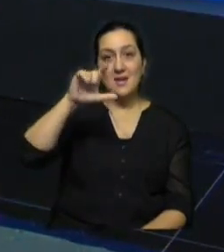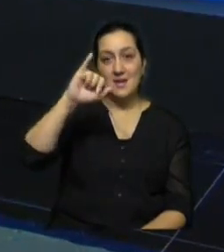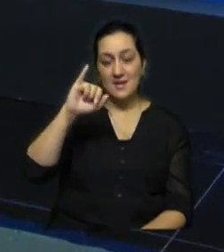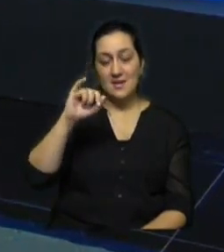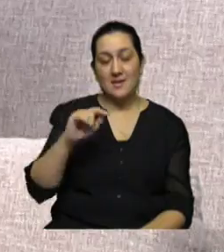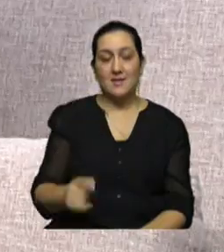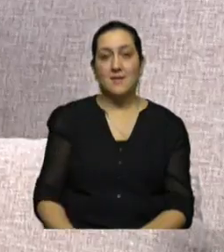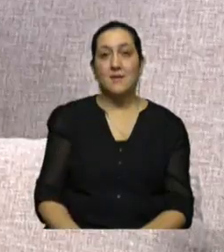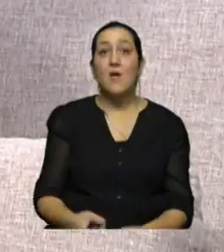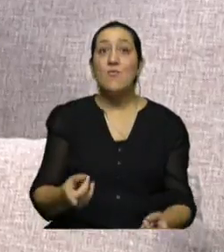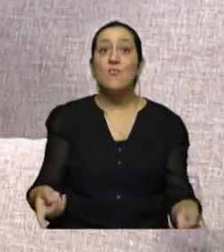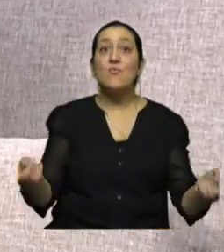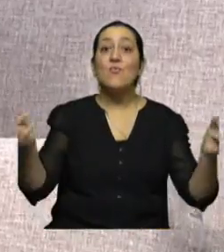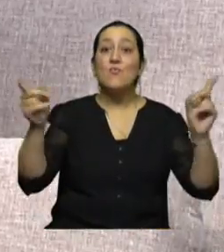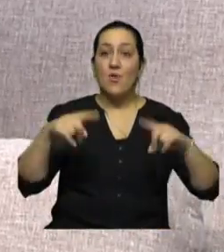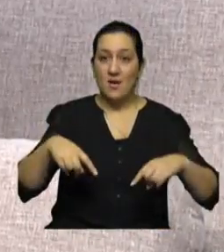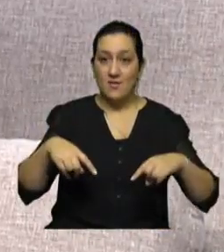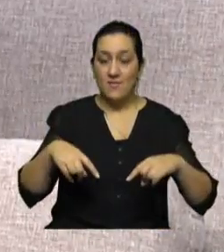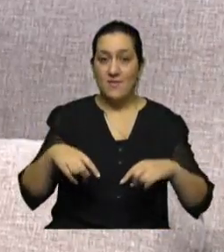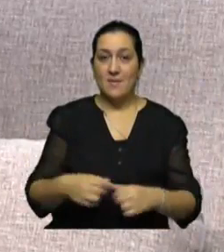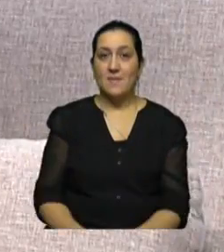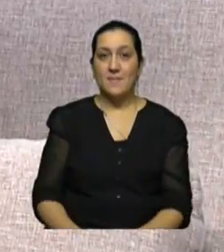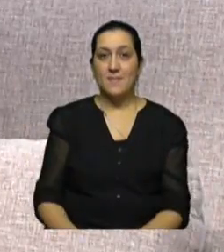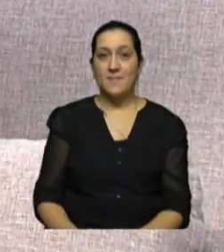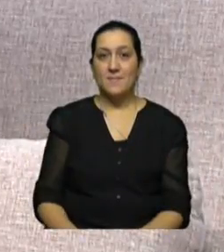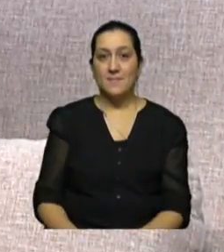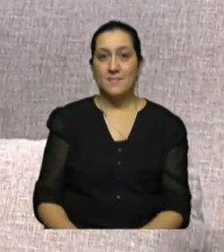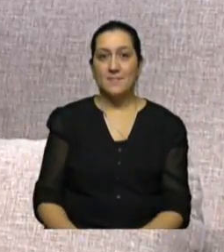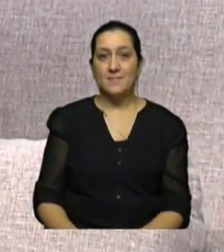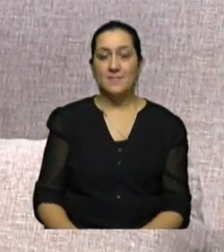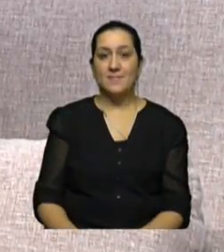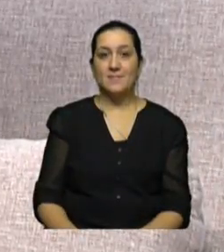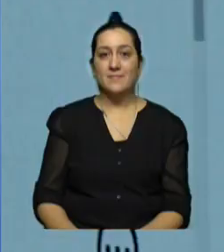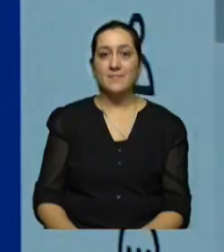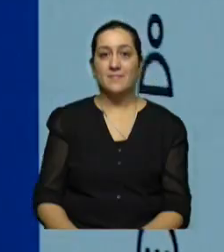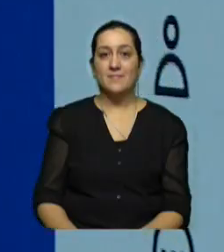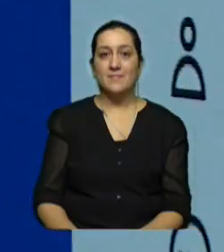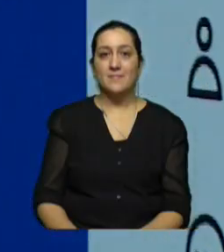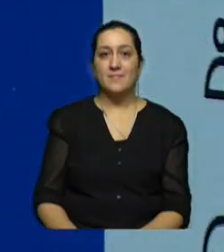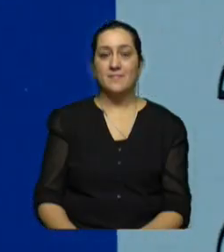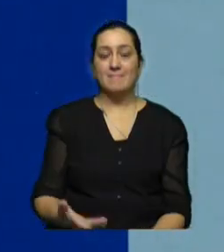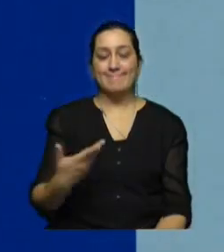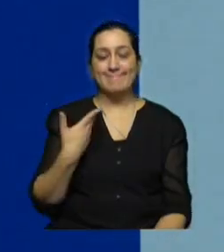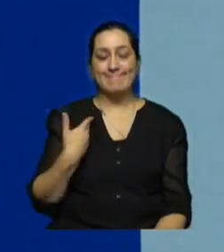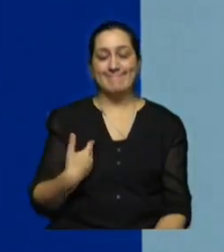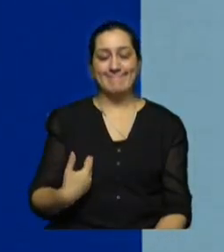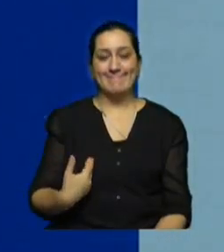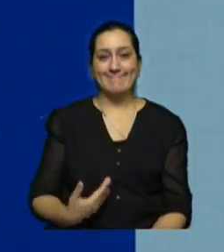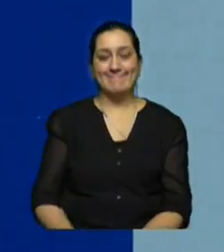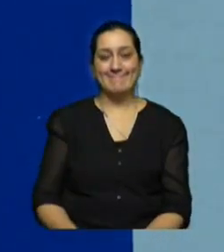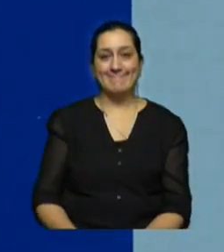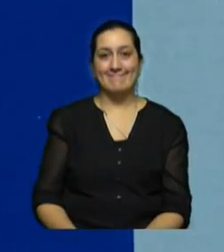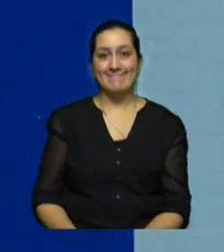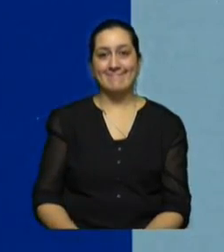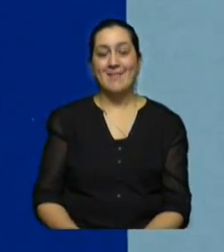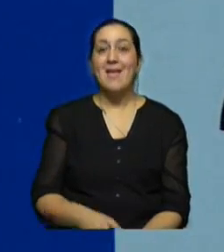de política y yo no sé, pero esto sé. Vuelve Marcelo Hugo a la televisión. Qué triste que te pregunte de política y no sepas